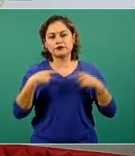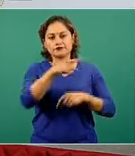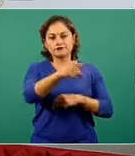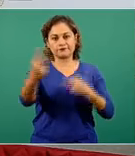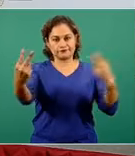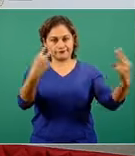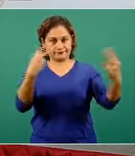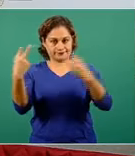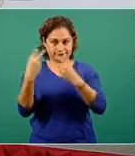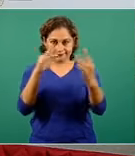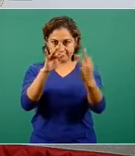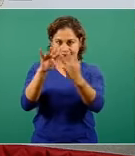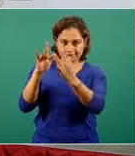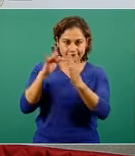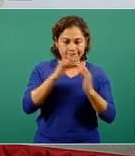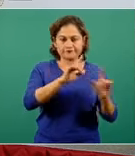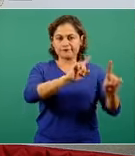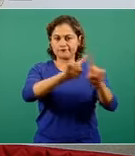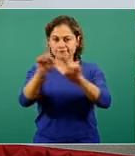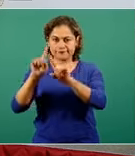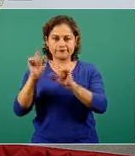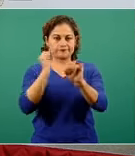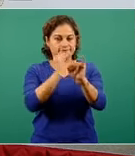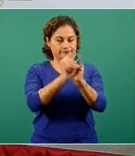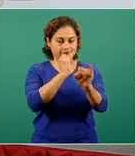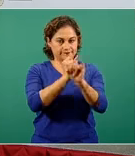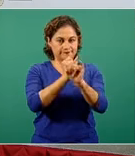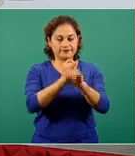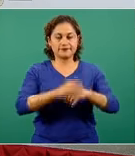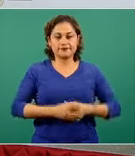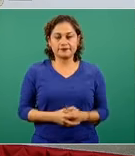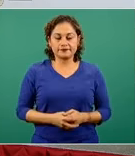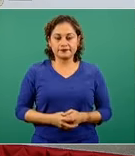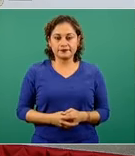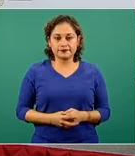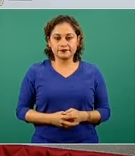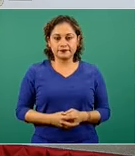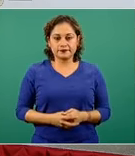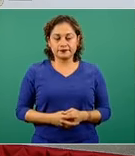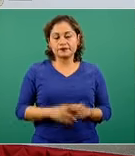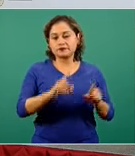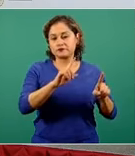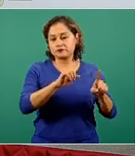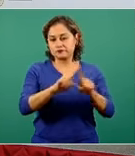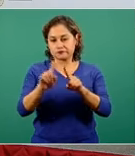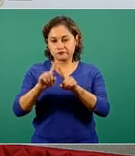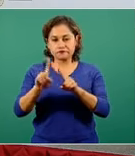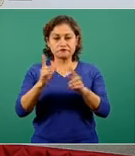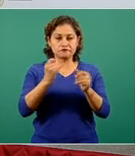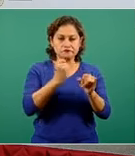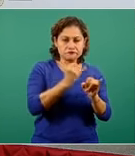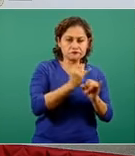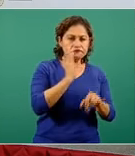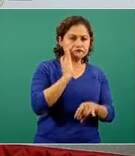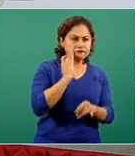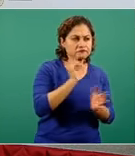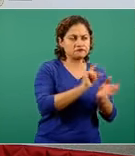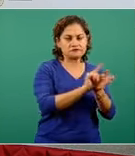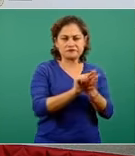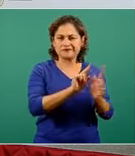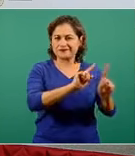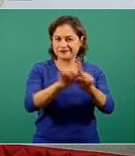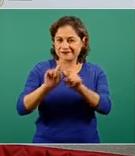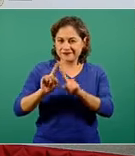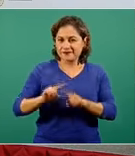través de los diferentes medios de comunicación, redes sociales y transmisiones oficiales del Gobierno